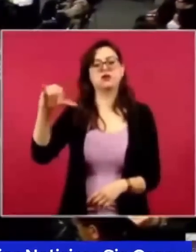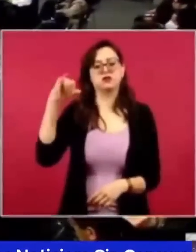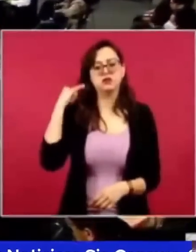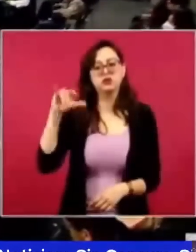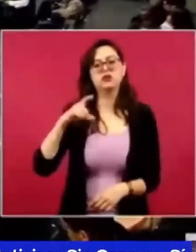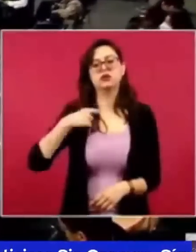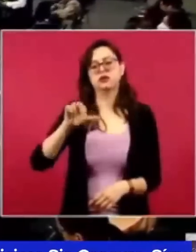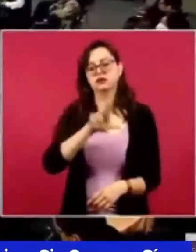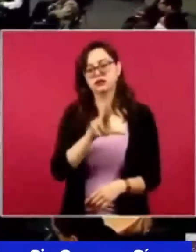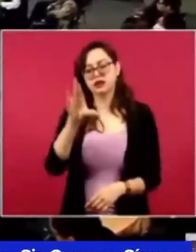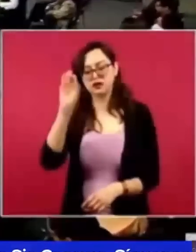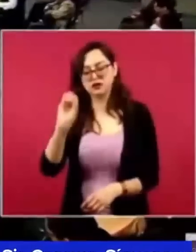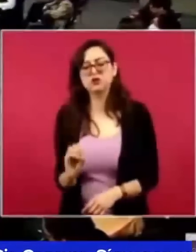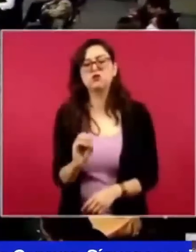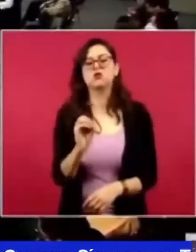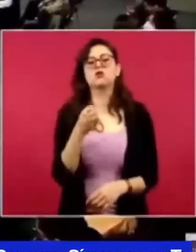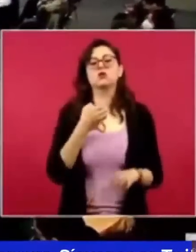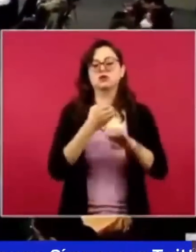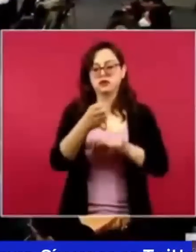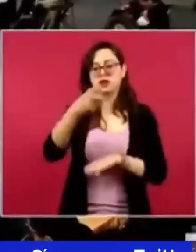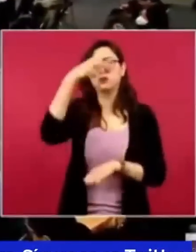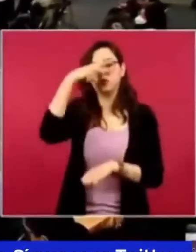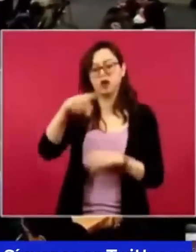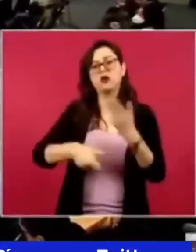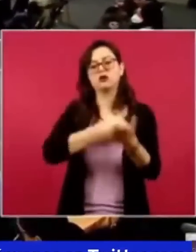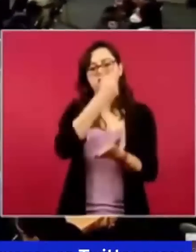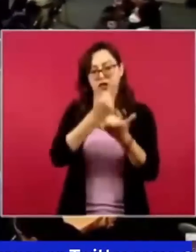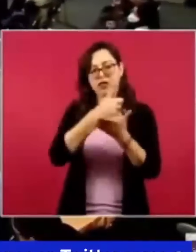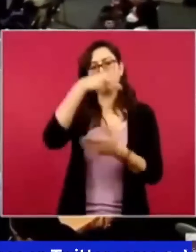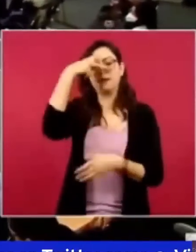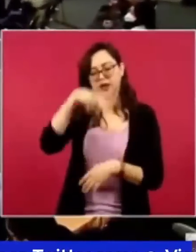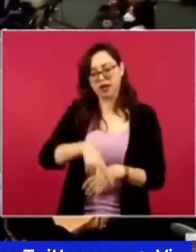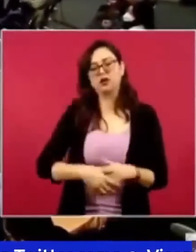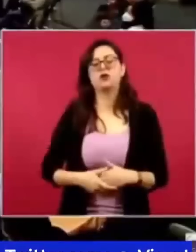Roo, Petroleras y Estado de México y Ciudad de México.